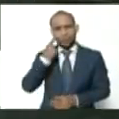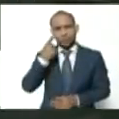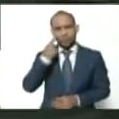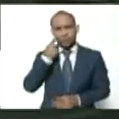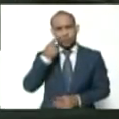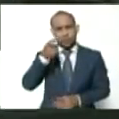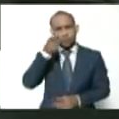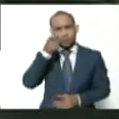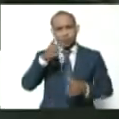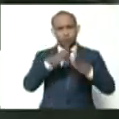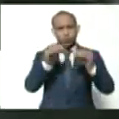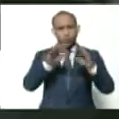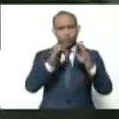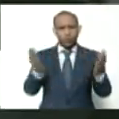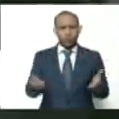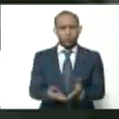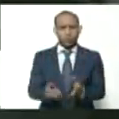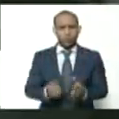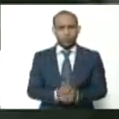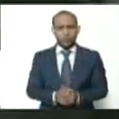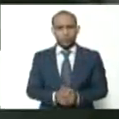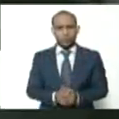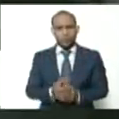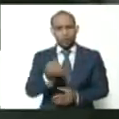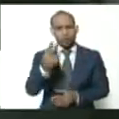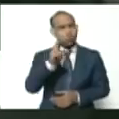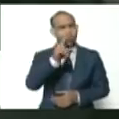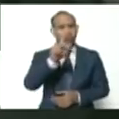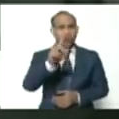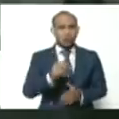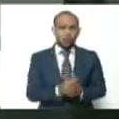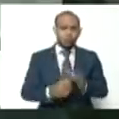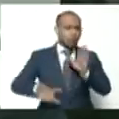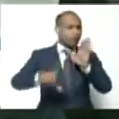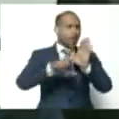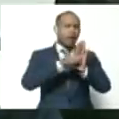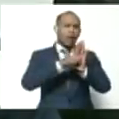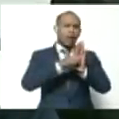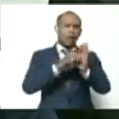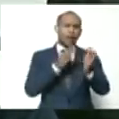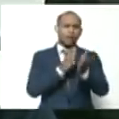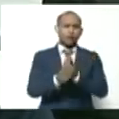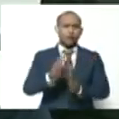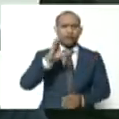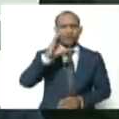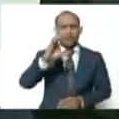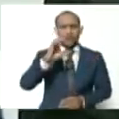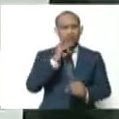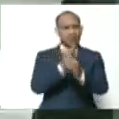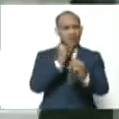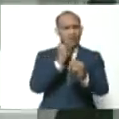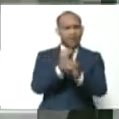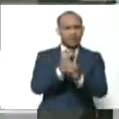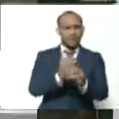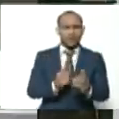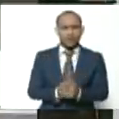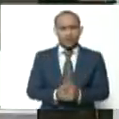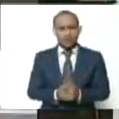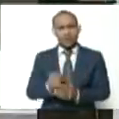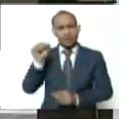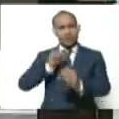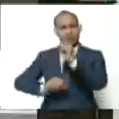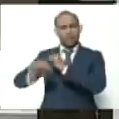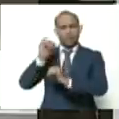mosca todo el mundo, pues. Número 21, la ley del ciberespacio y la defensa del ciberespacio